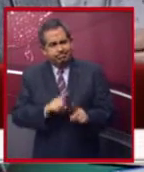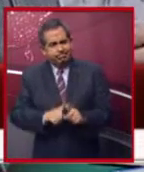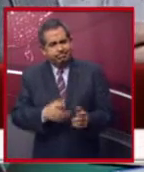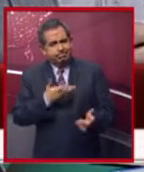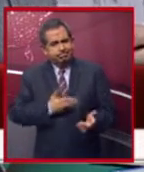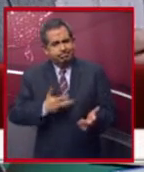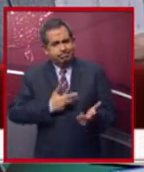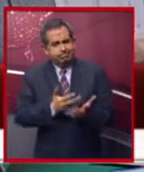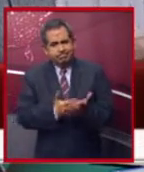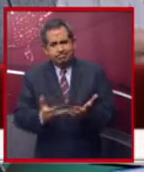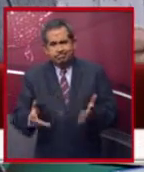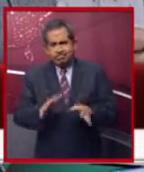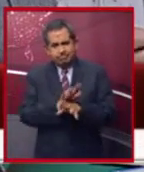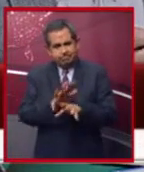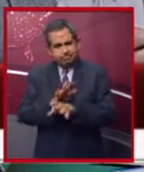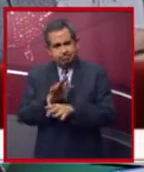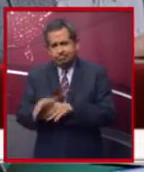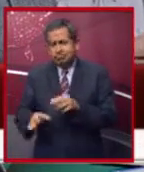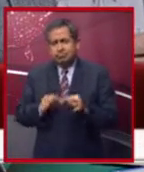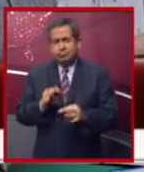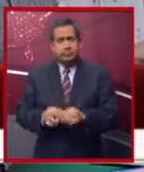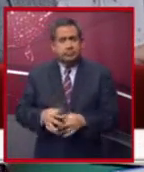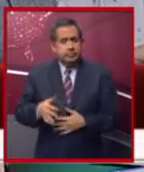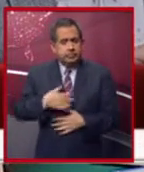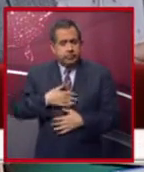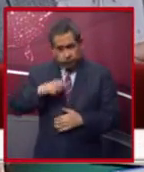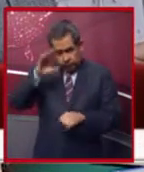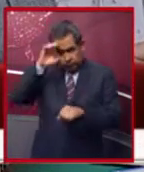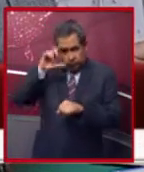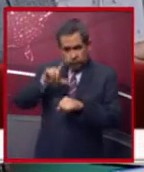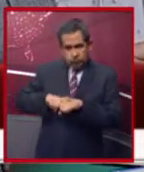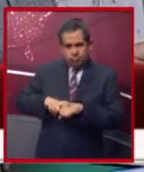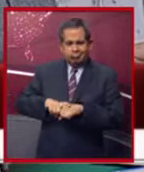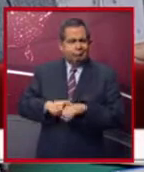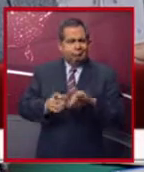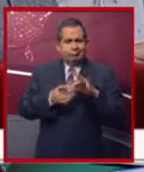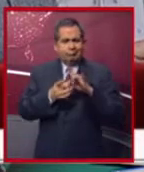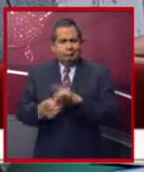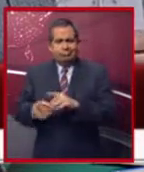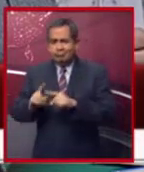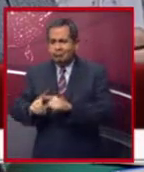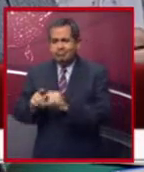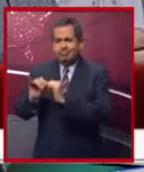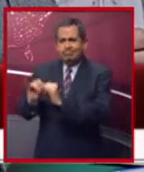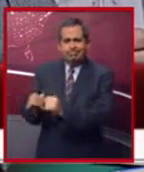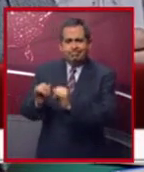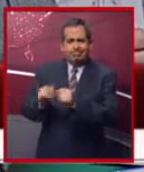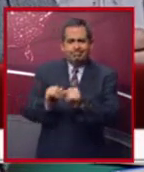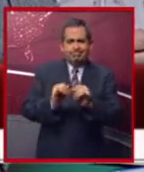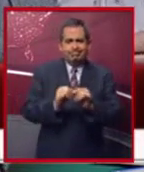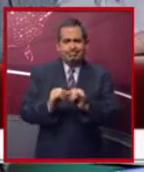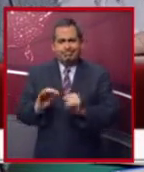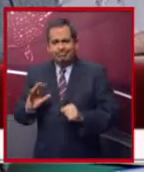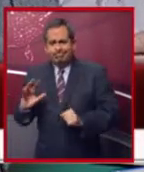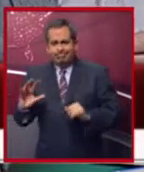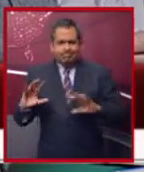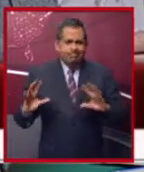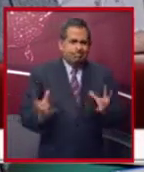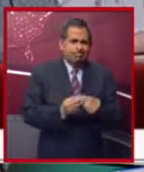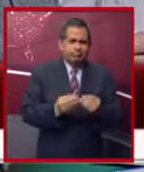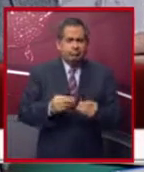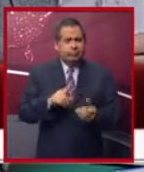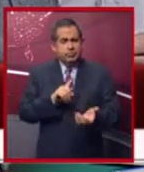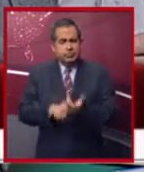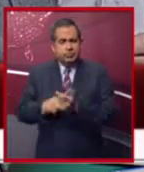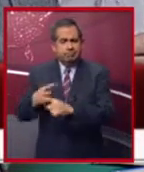y renovación. A su vez, nuestro patrimonio cultural está ligado a las diversas identidades que conviven en un país caracterizado